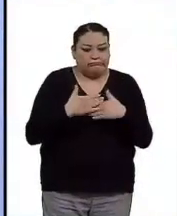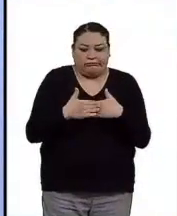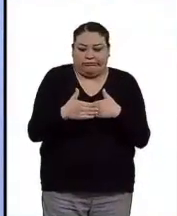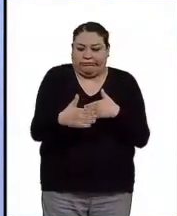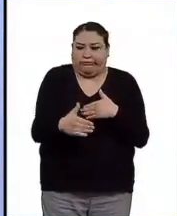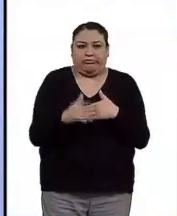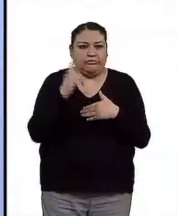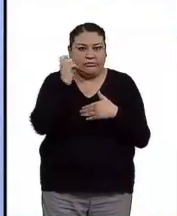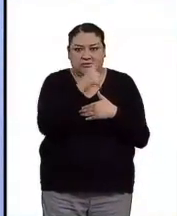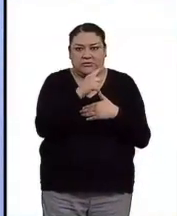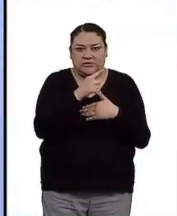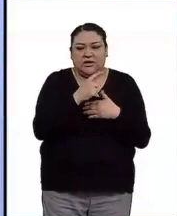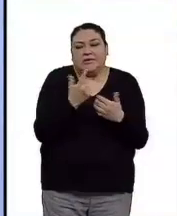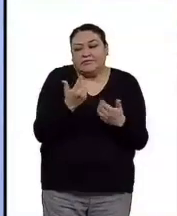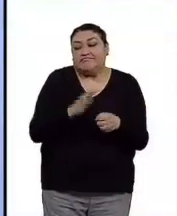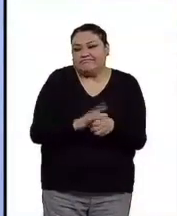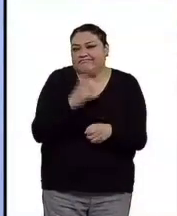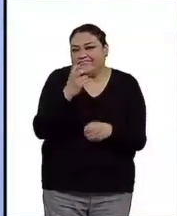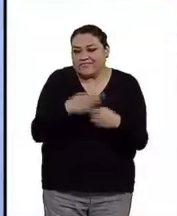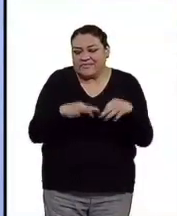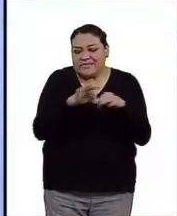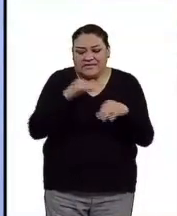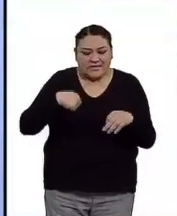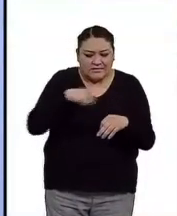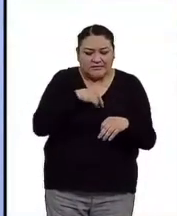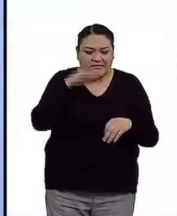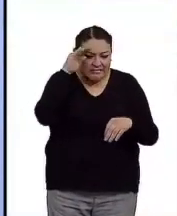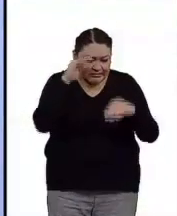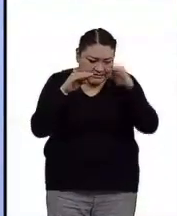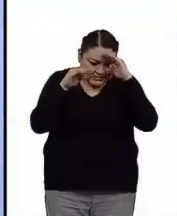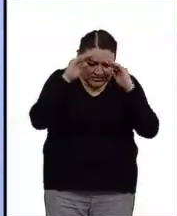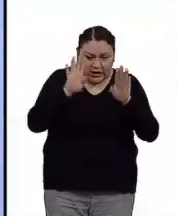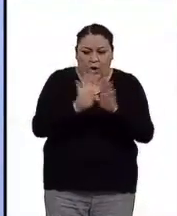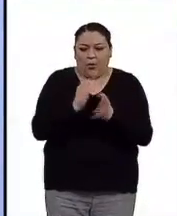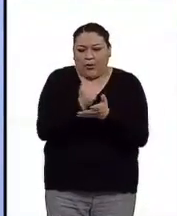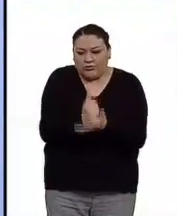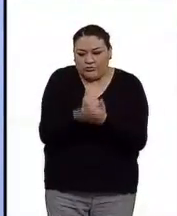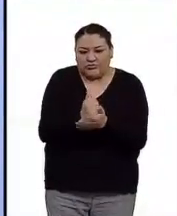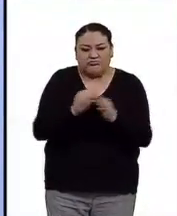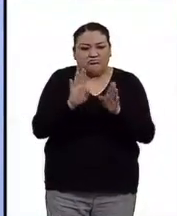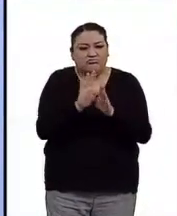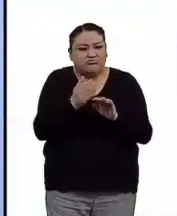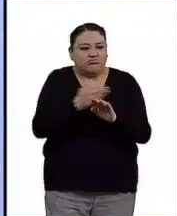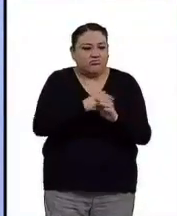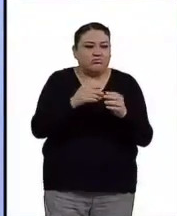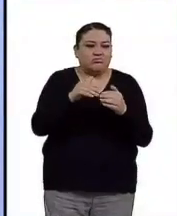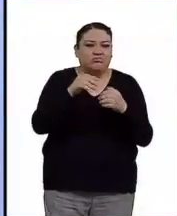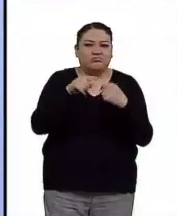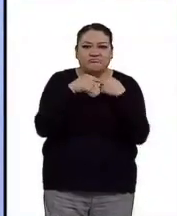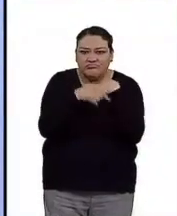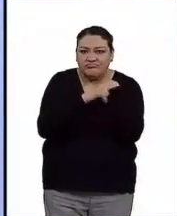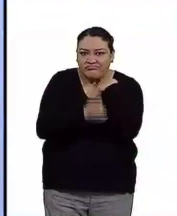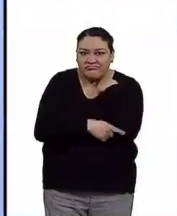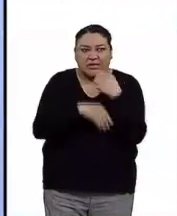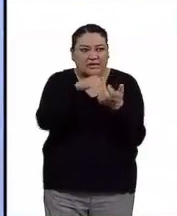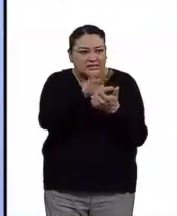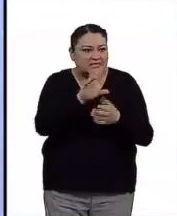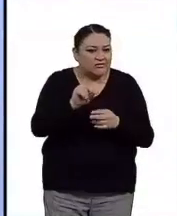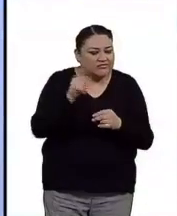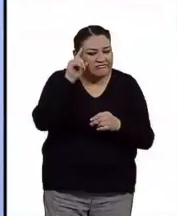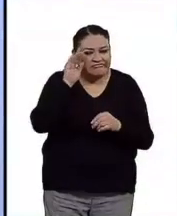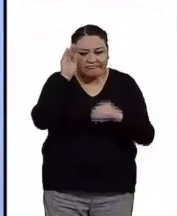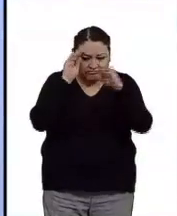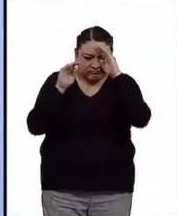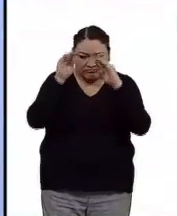importante enfocarnos hacia buscar la prevención de este tipo de situaciones, ¿no? Buscar esquemas que nos permitan